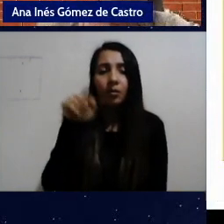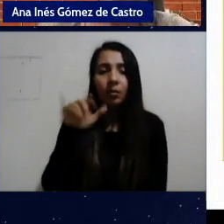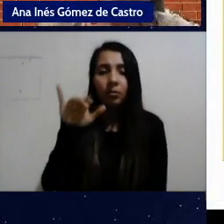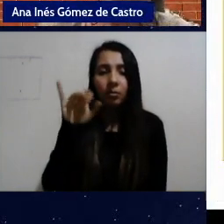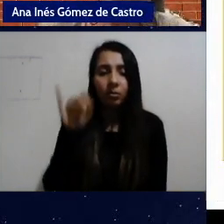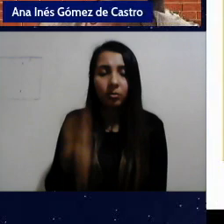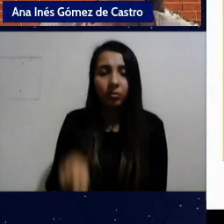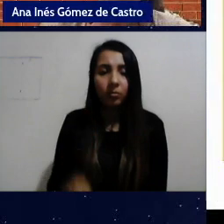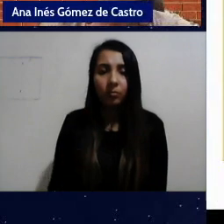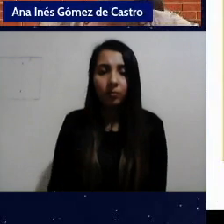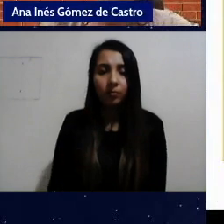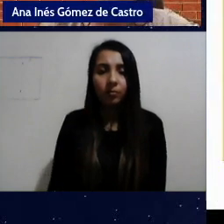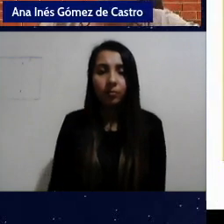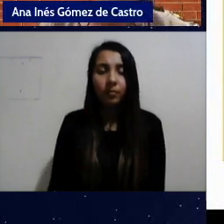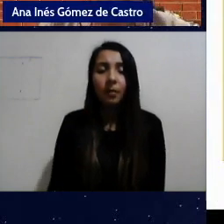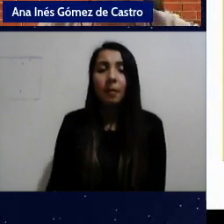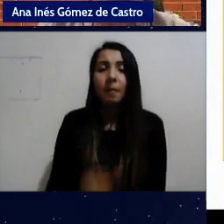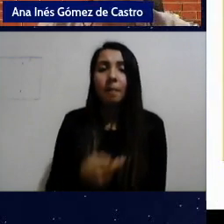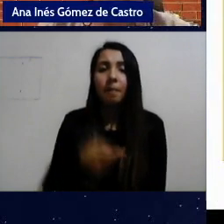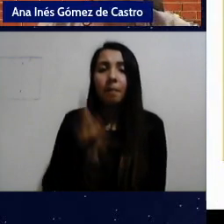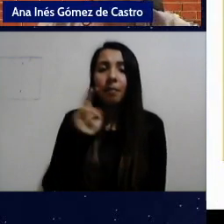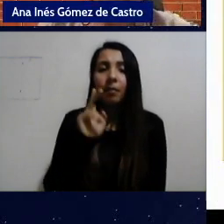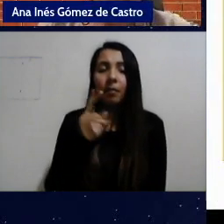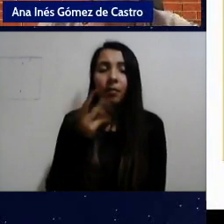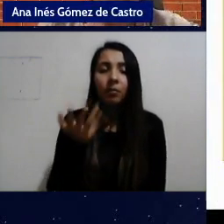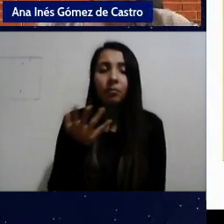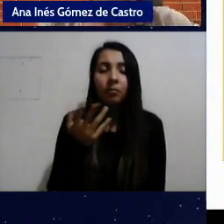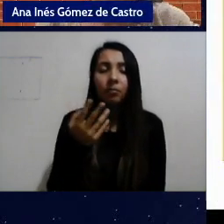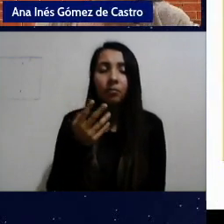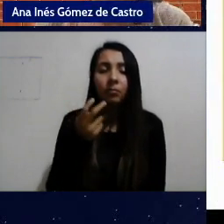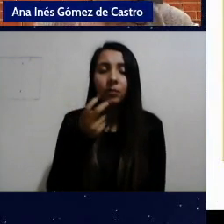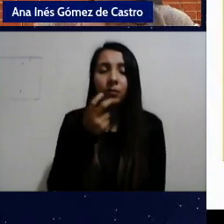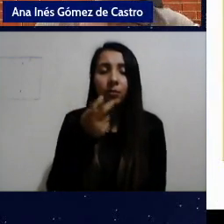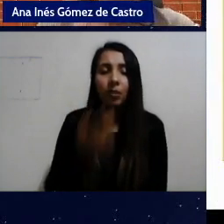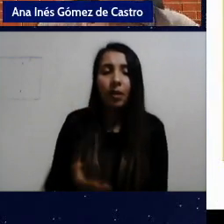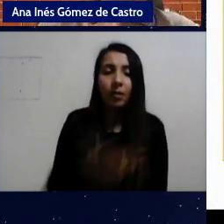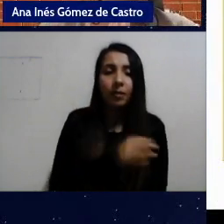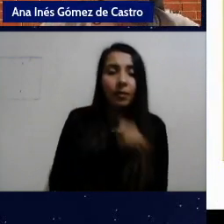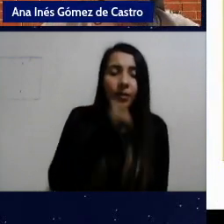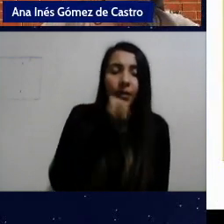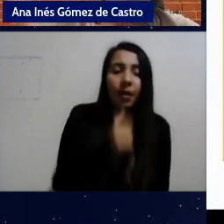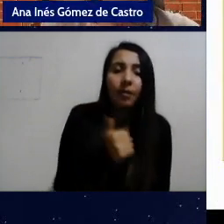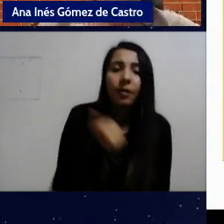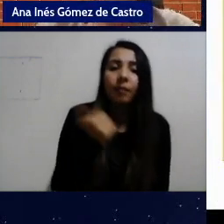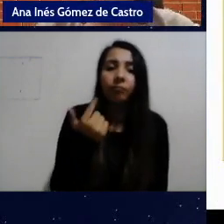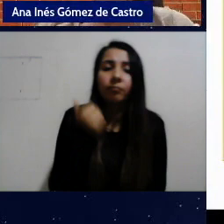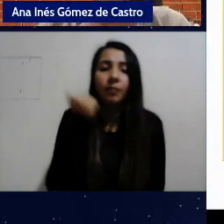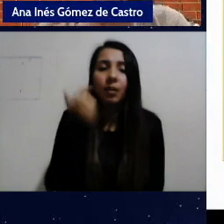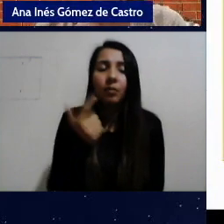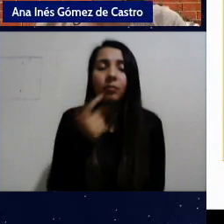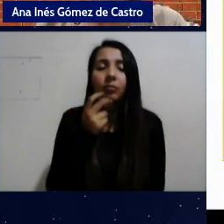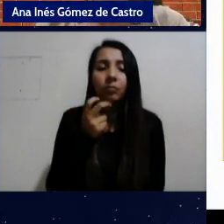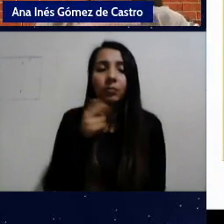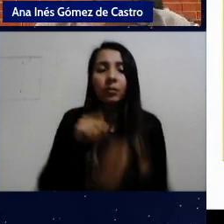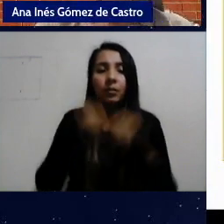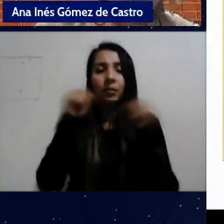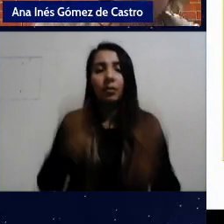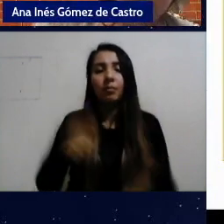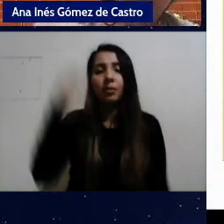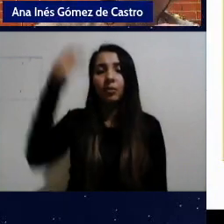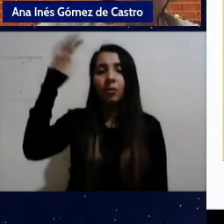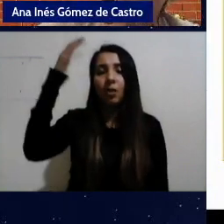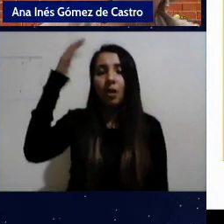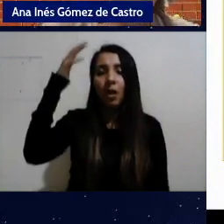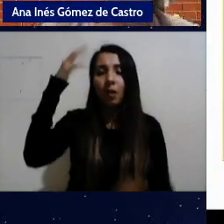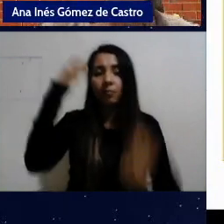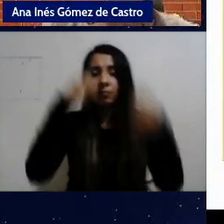de la polarización ultravioleta de la radiación. Pero es que es más, si nosotros pusiéramos nuestra pequeña nave navegando